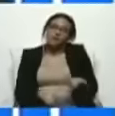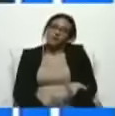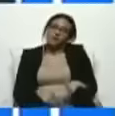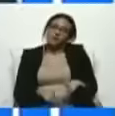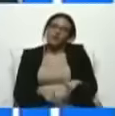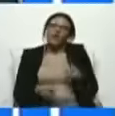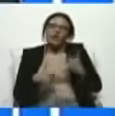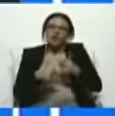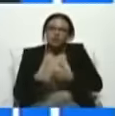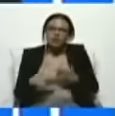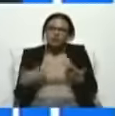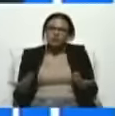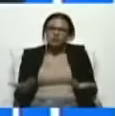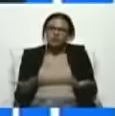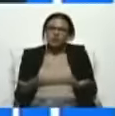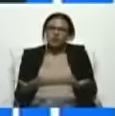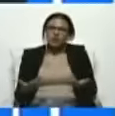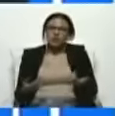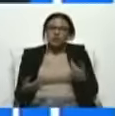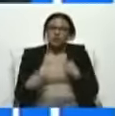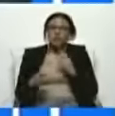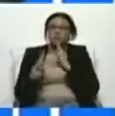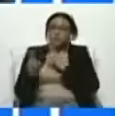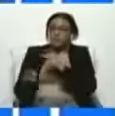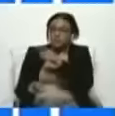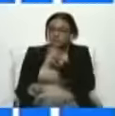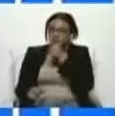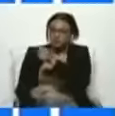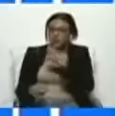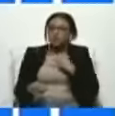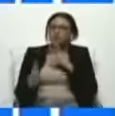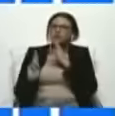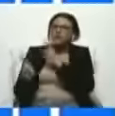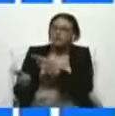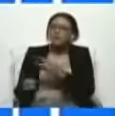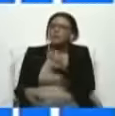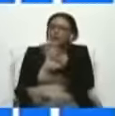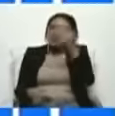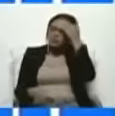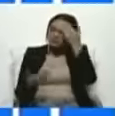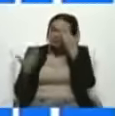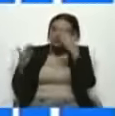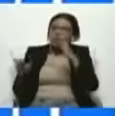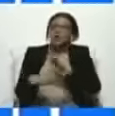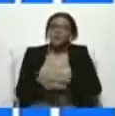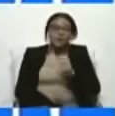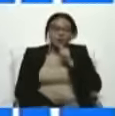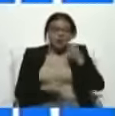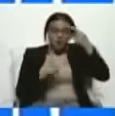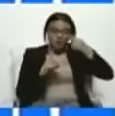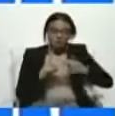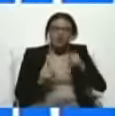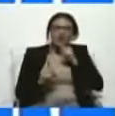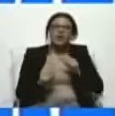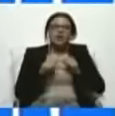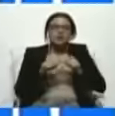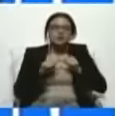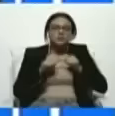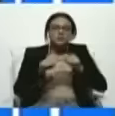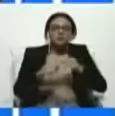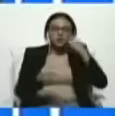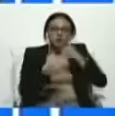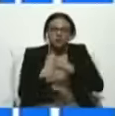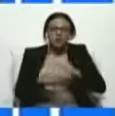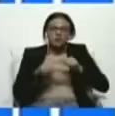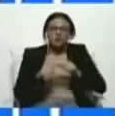Así que te estoy respondiendo con preguntas, porque Maduro estuvo siempre allí y se cansaron de decirle,